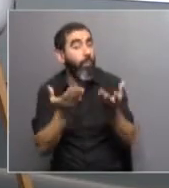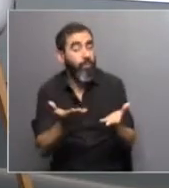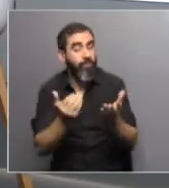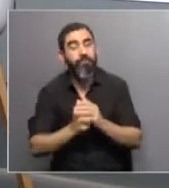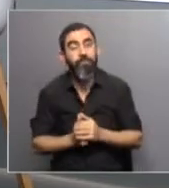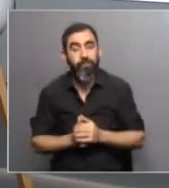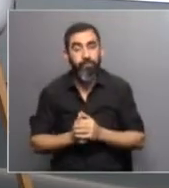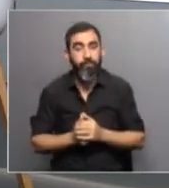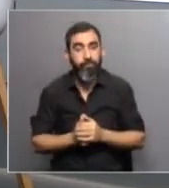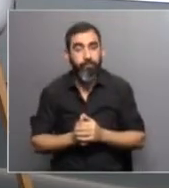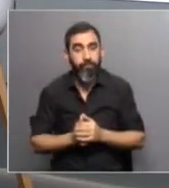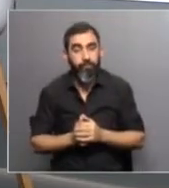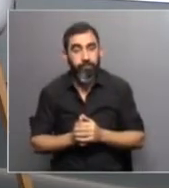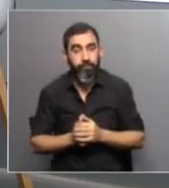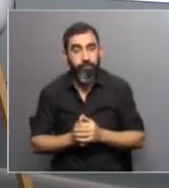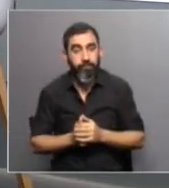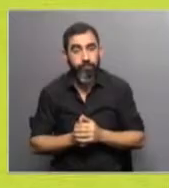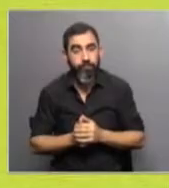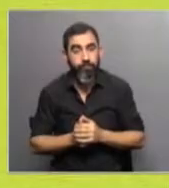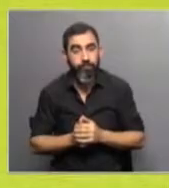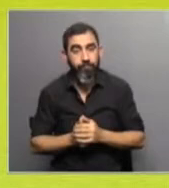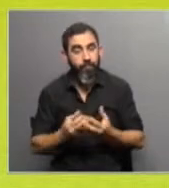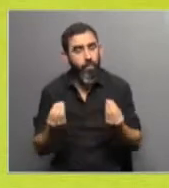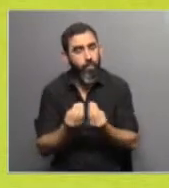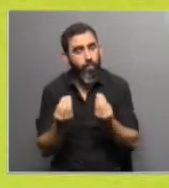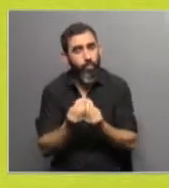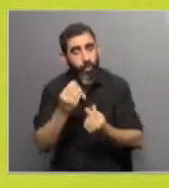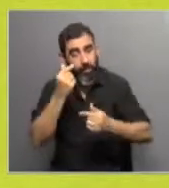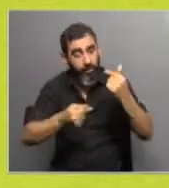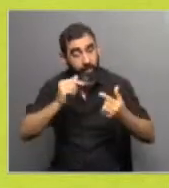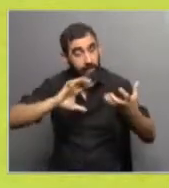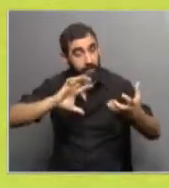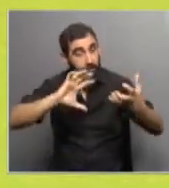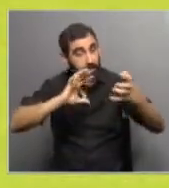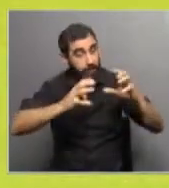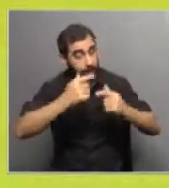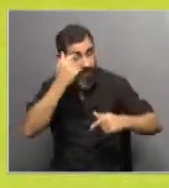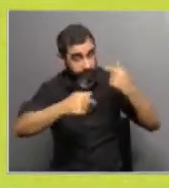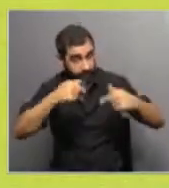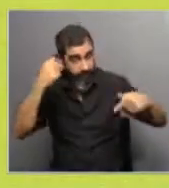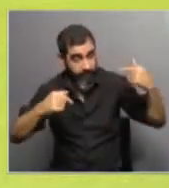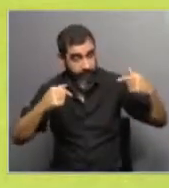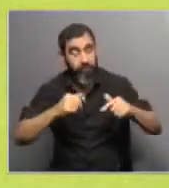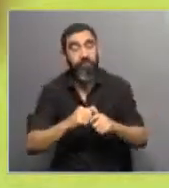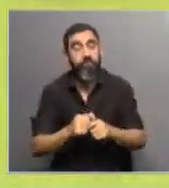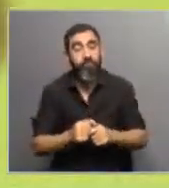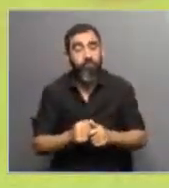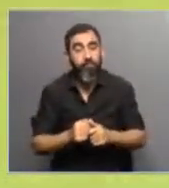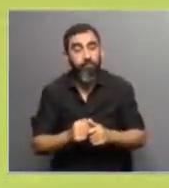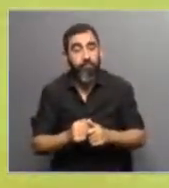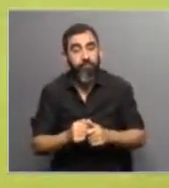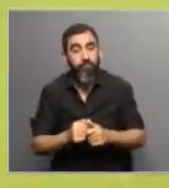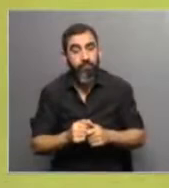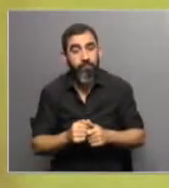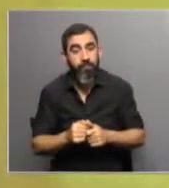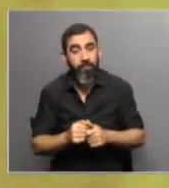es, para construir esa gráfica, lo que se hacen es, se toman muchos modelos climáticos, que son, cuando hablamos